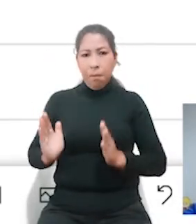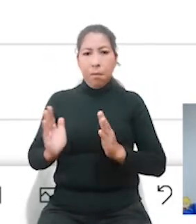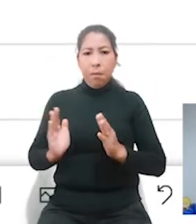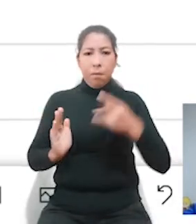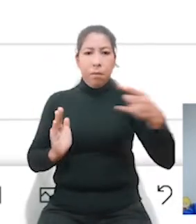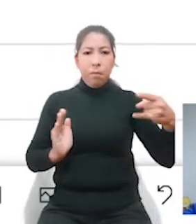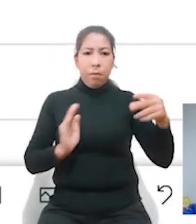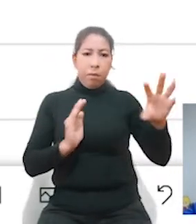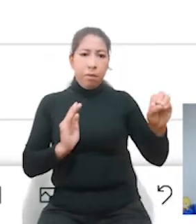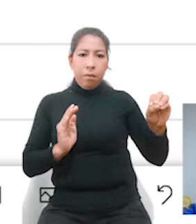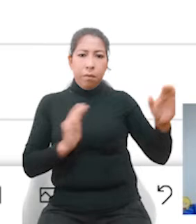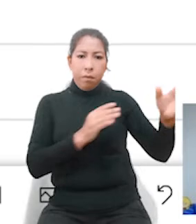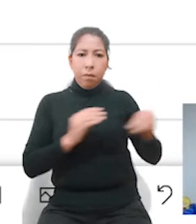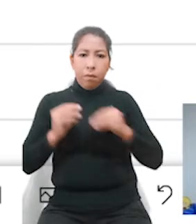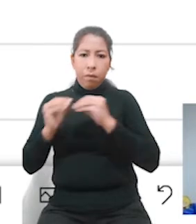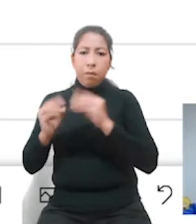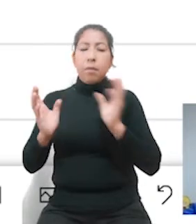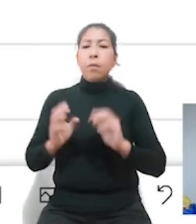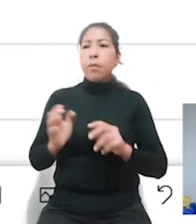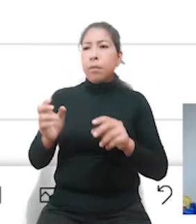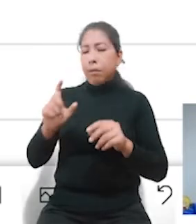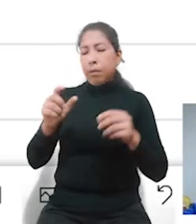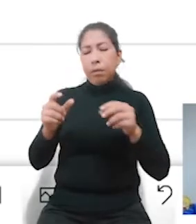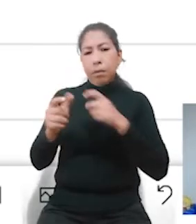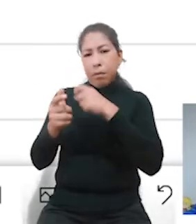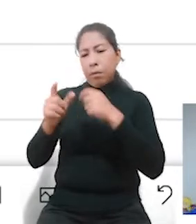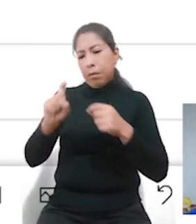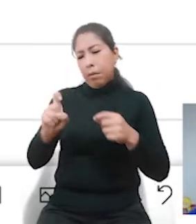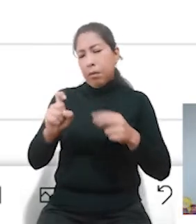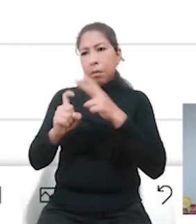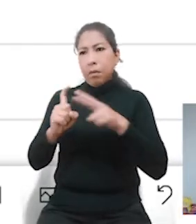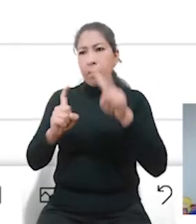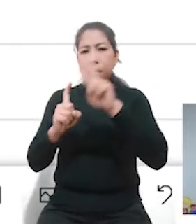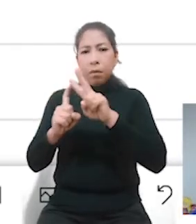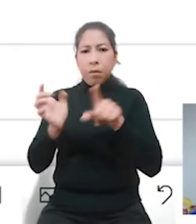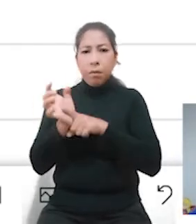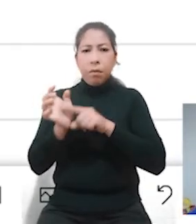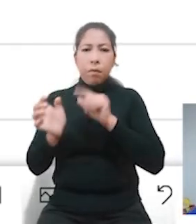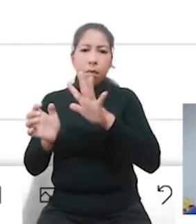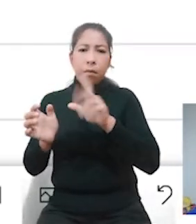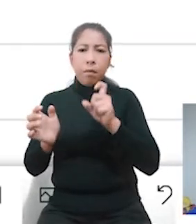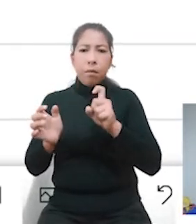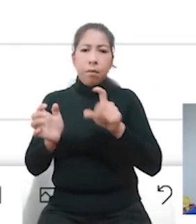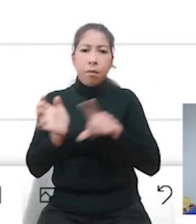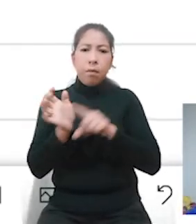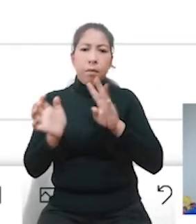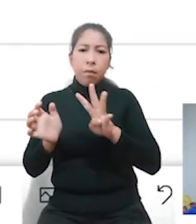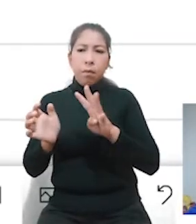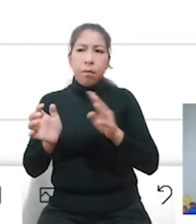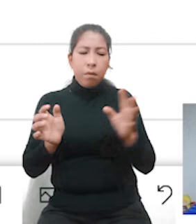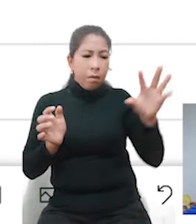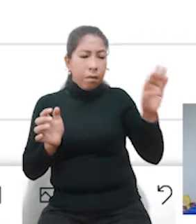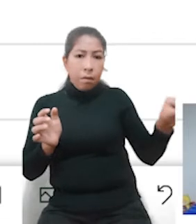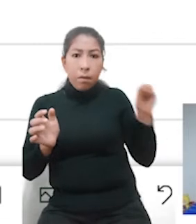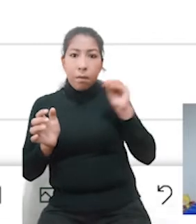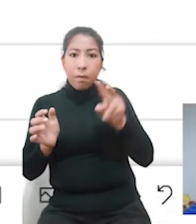cuadrado menos 5x menos 4, y 2 que está con positivo lo pasamos al primer miembro